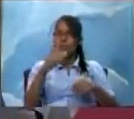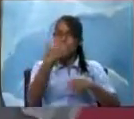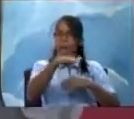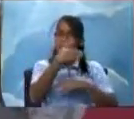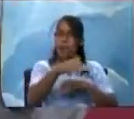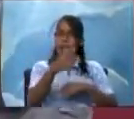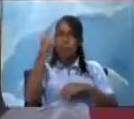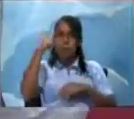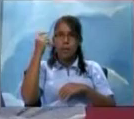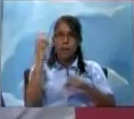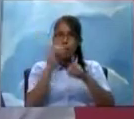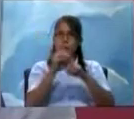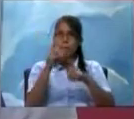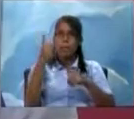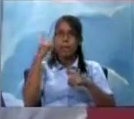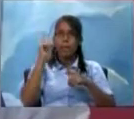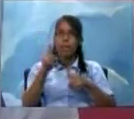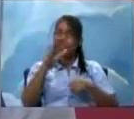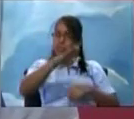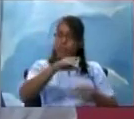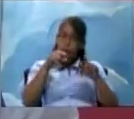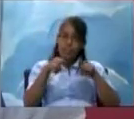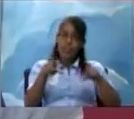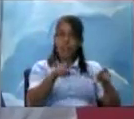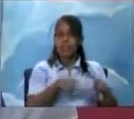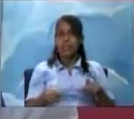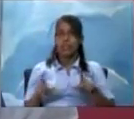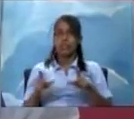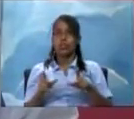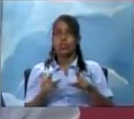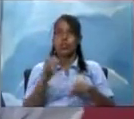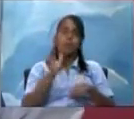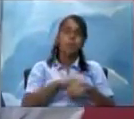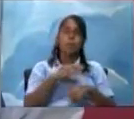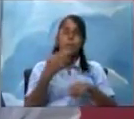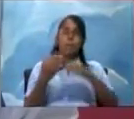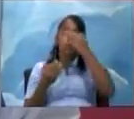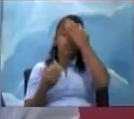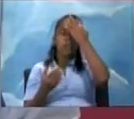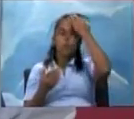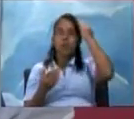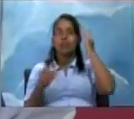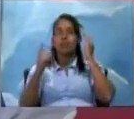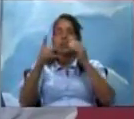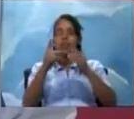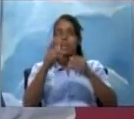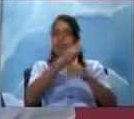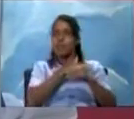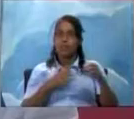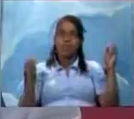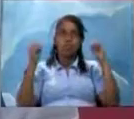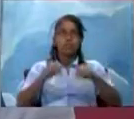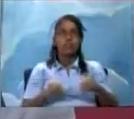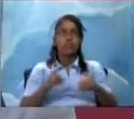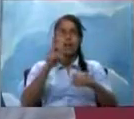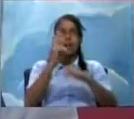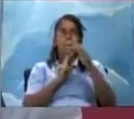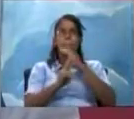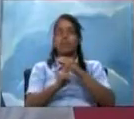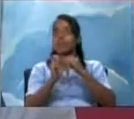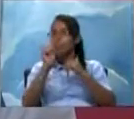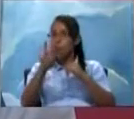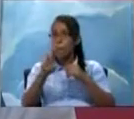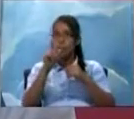están afuera, una alerta para también los que estamos aquí adentro. ¿Por qué? Porque quiero hacer énfasis en el